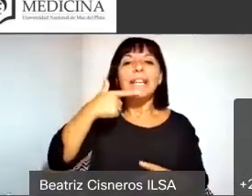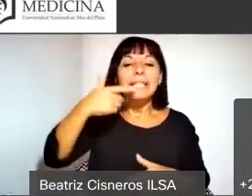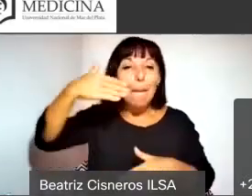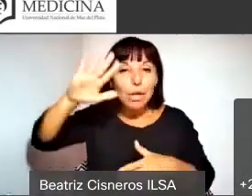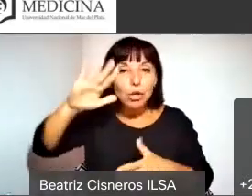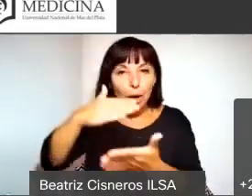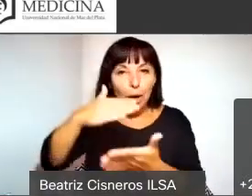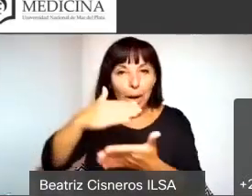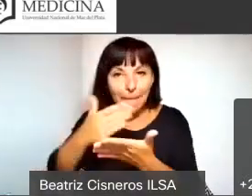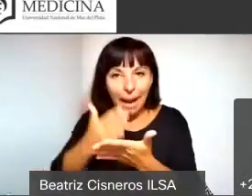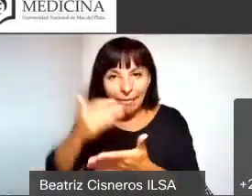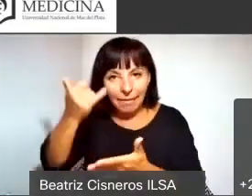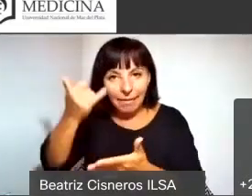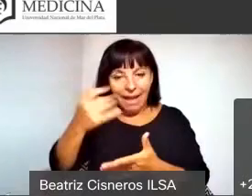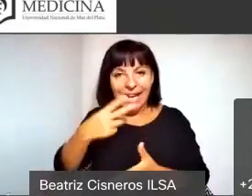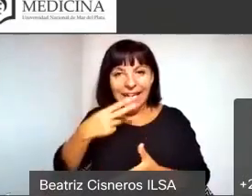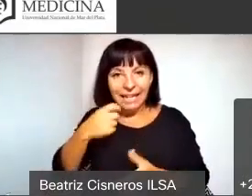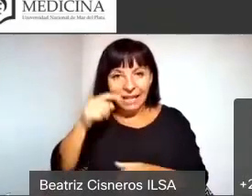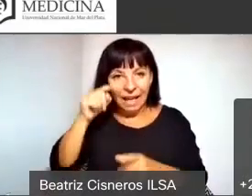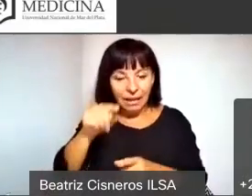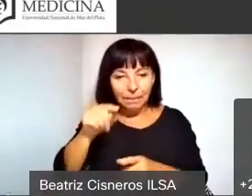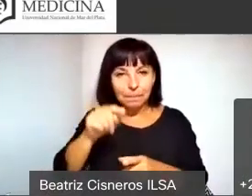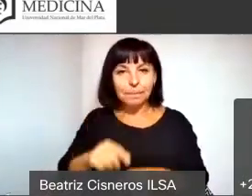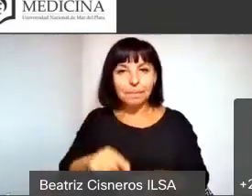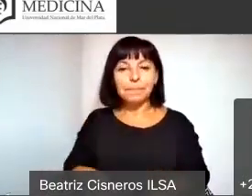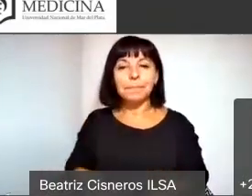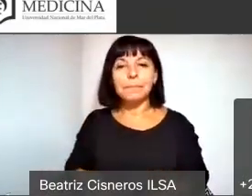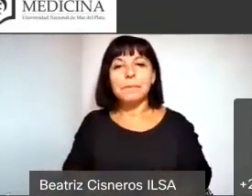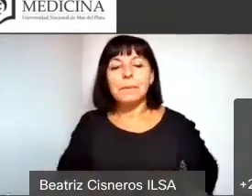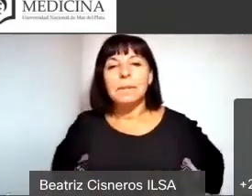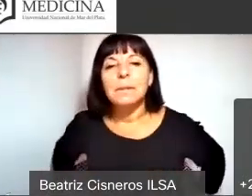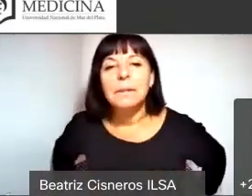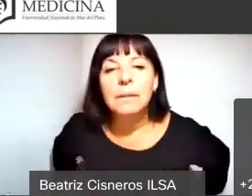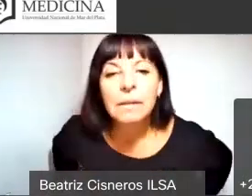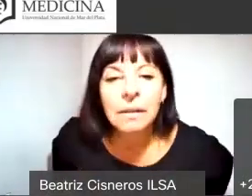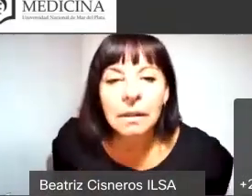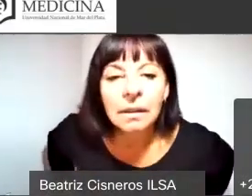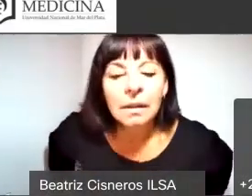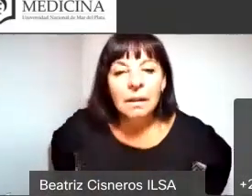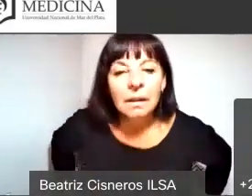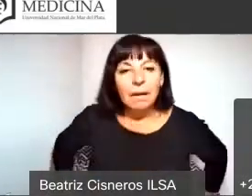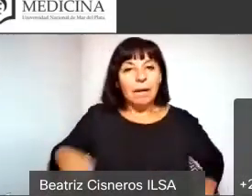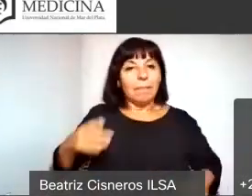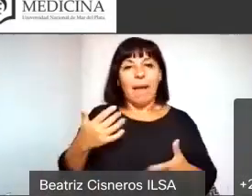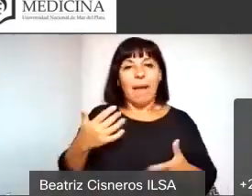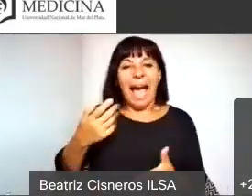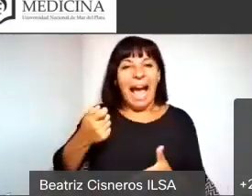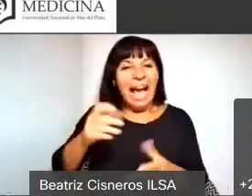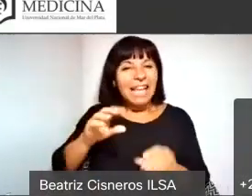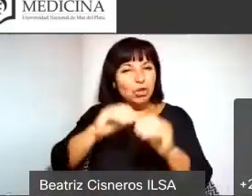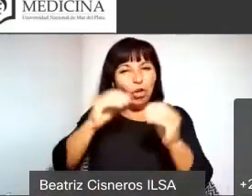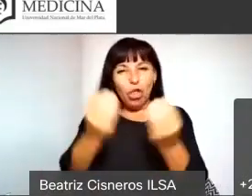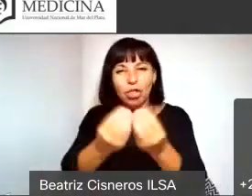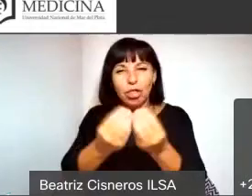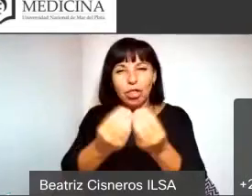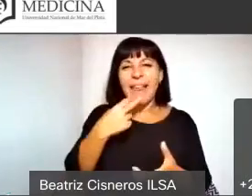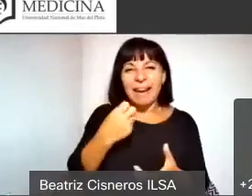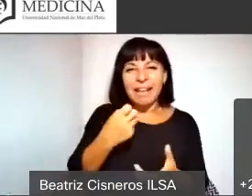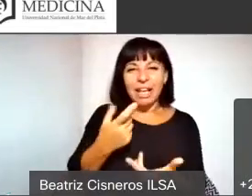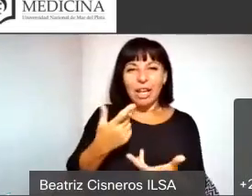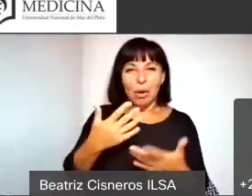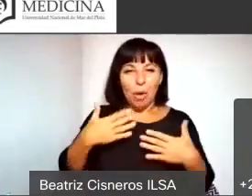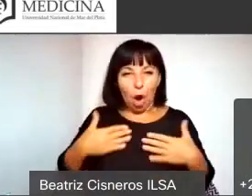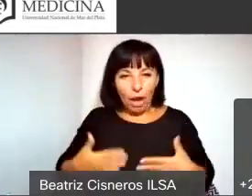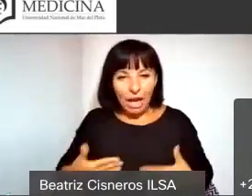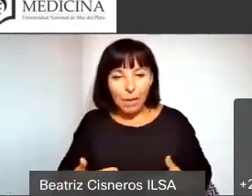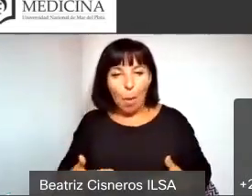por fermentación se sintetiza aquí. Es casi la totalidad, digamos, por lo menos en nosotros, en el organismo humano, que es lo